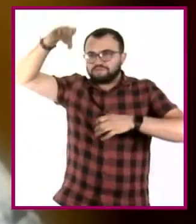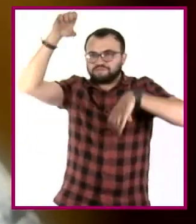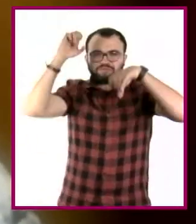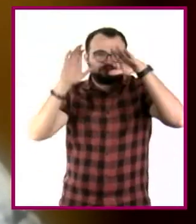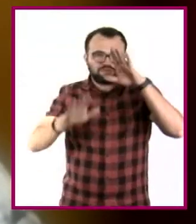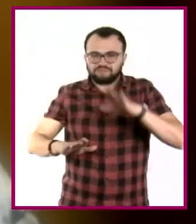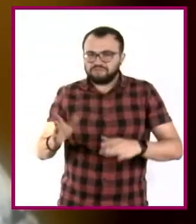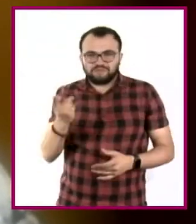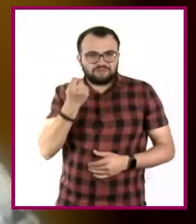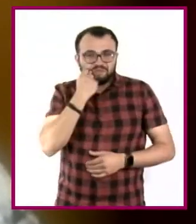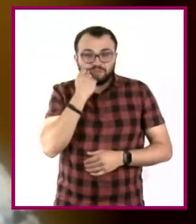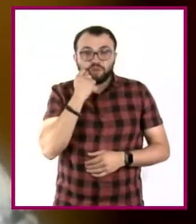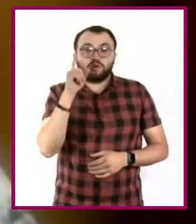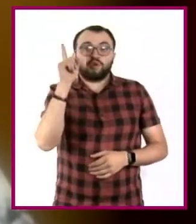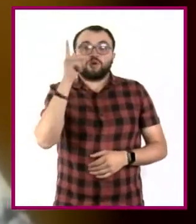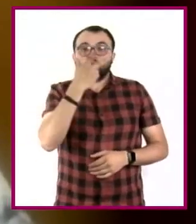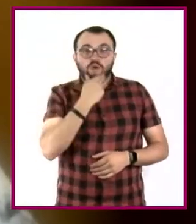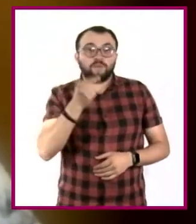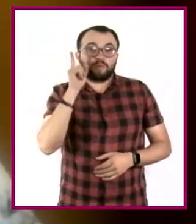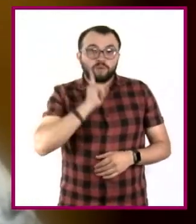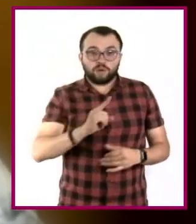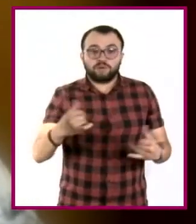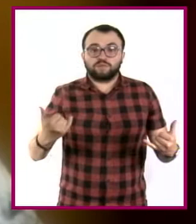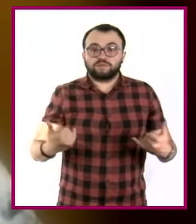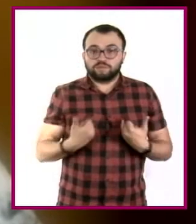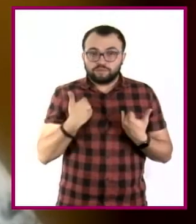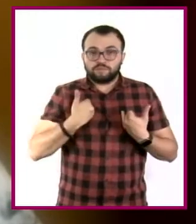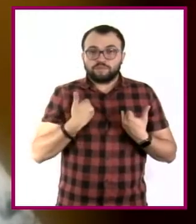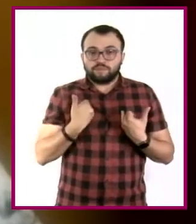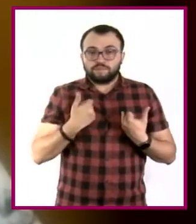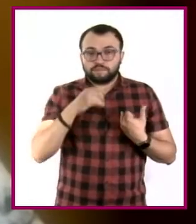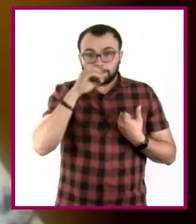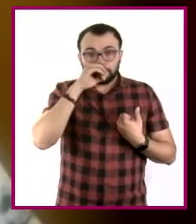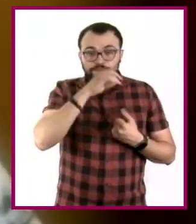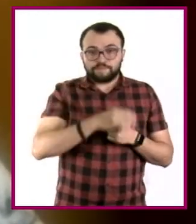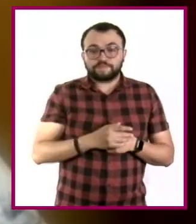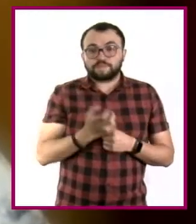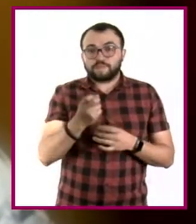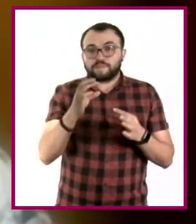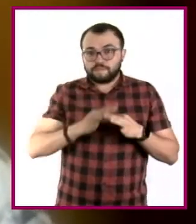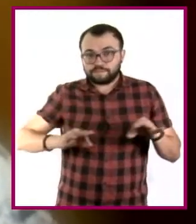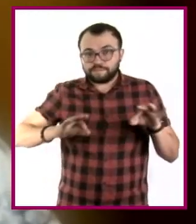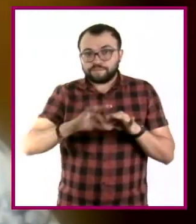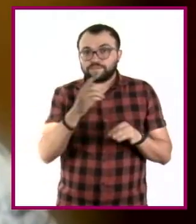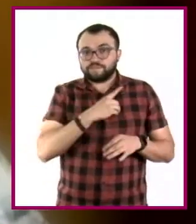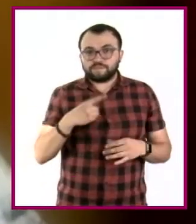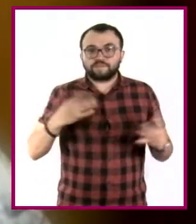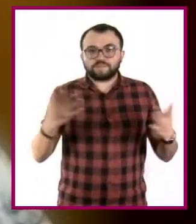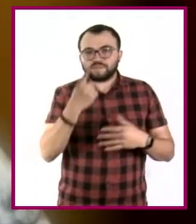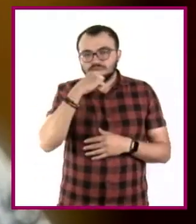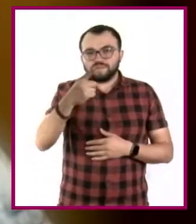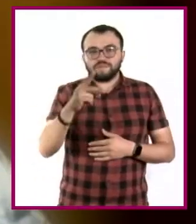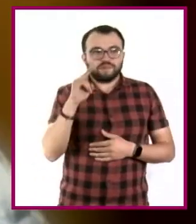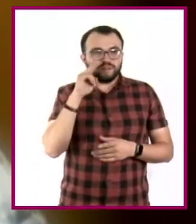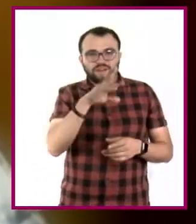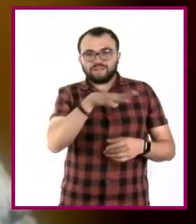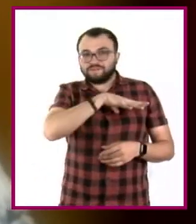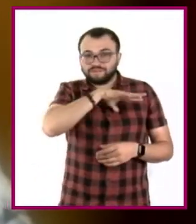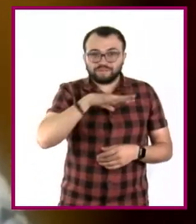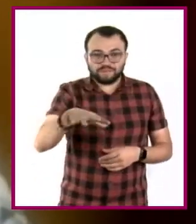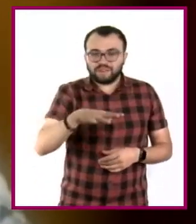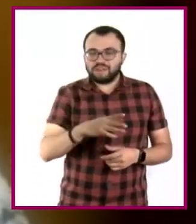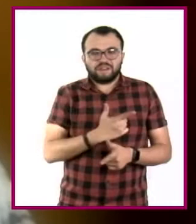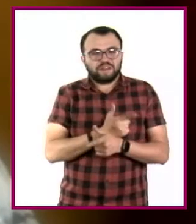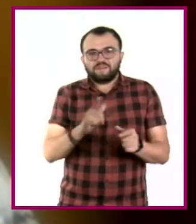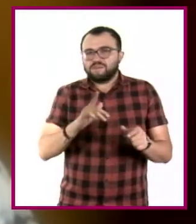que, hombres y mujeres jóvenes, lo que es importante que hagan para destacar a cualquier